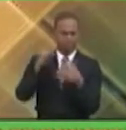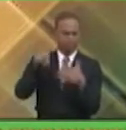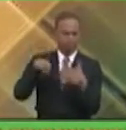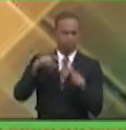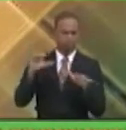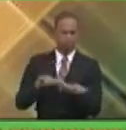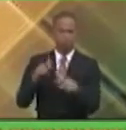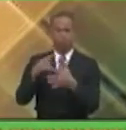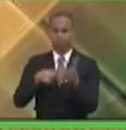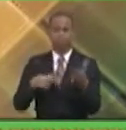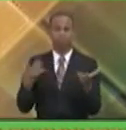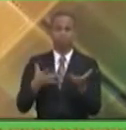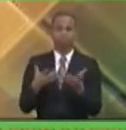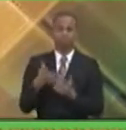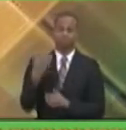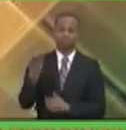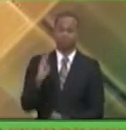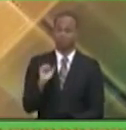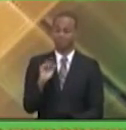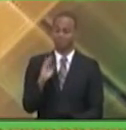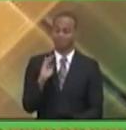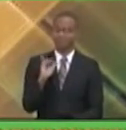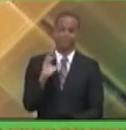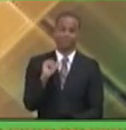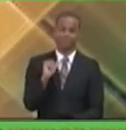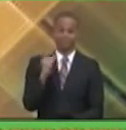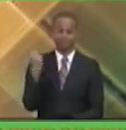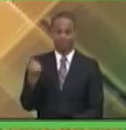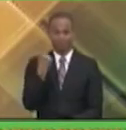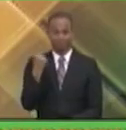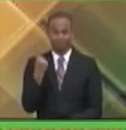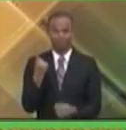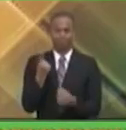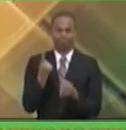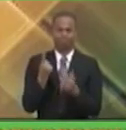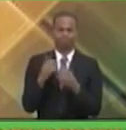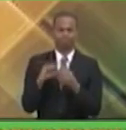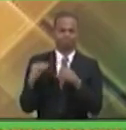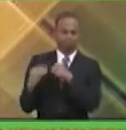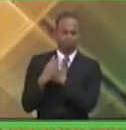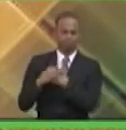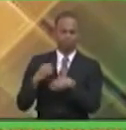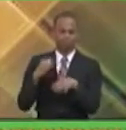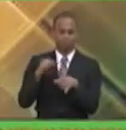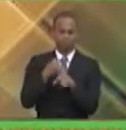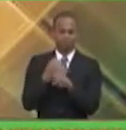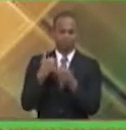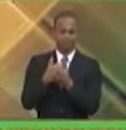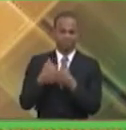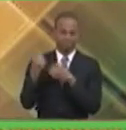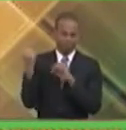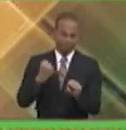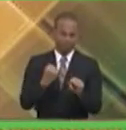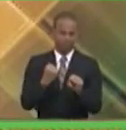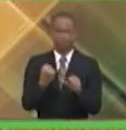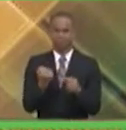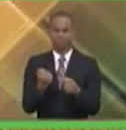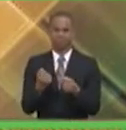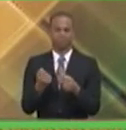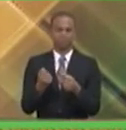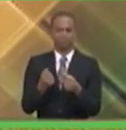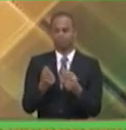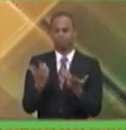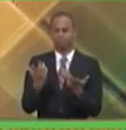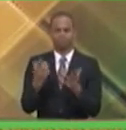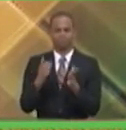hacer. Tenemos aquí la compañera Bárbara, quien nos da algunos fortalecimientos institucionales a través de escrito, qué se